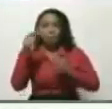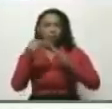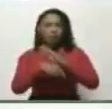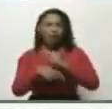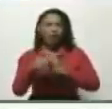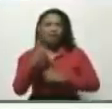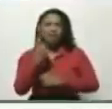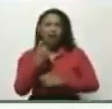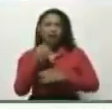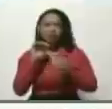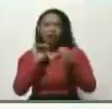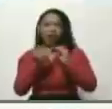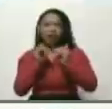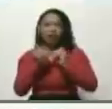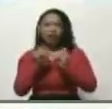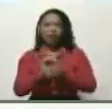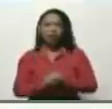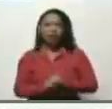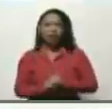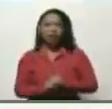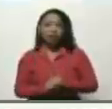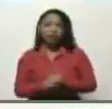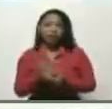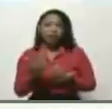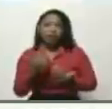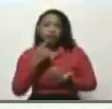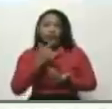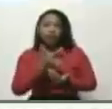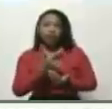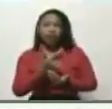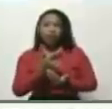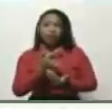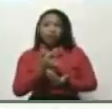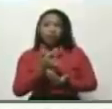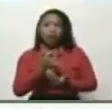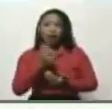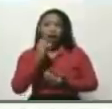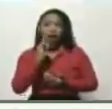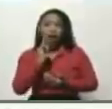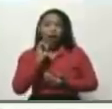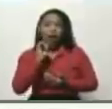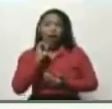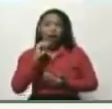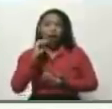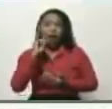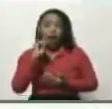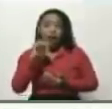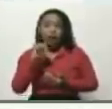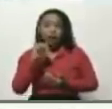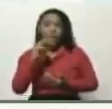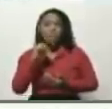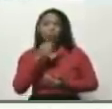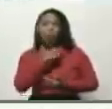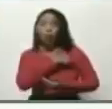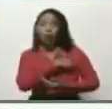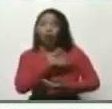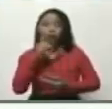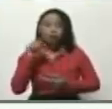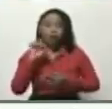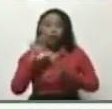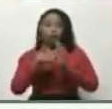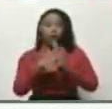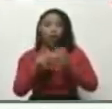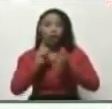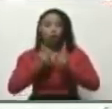de ética. Es decir, inmoral porque está basado en un robo, donde unos seres